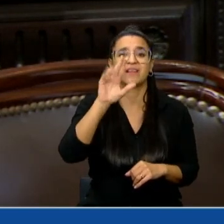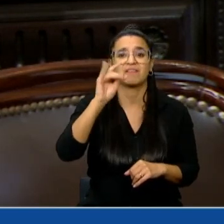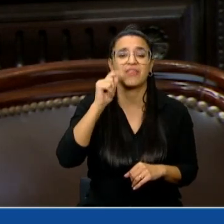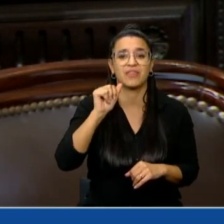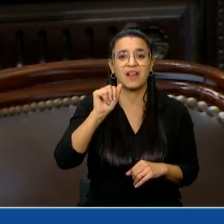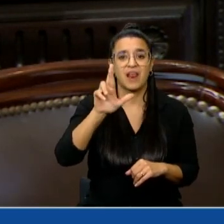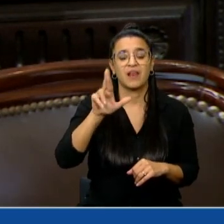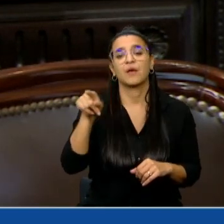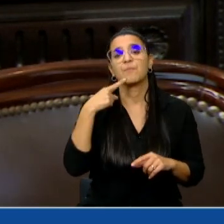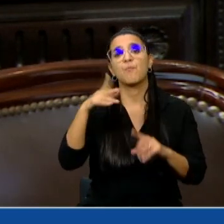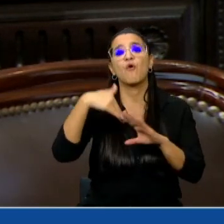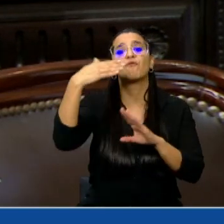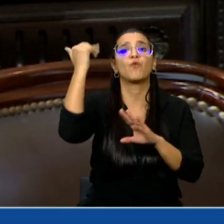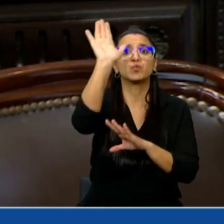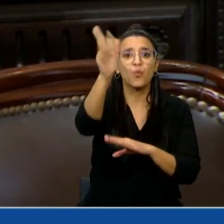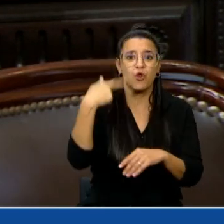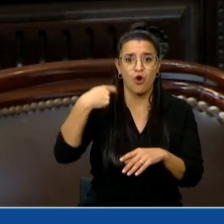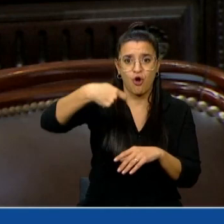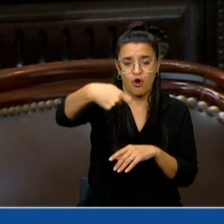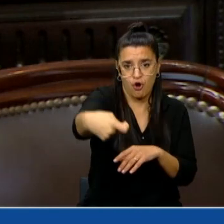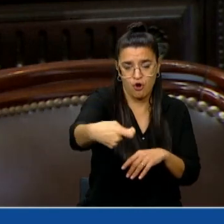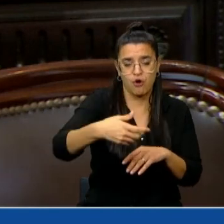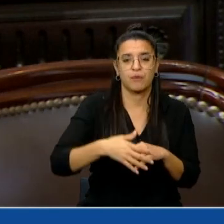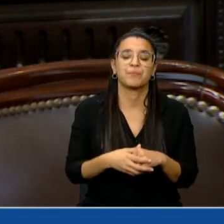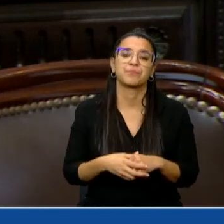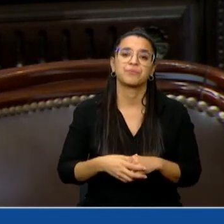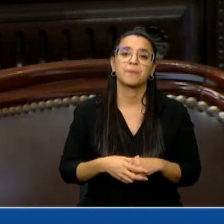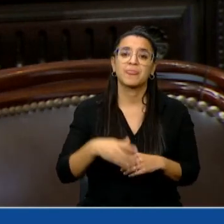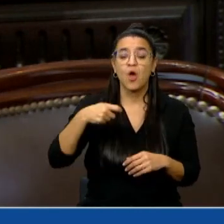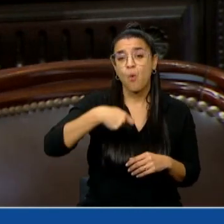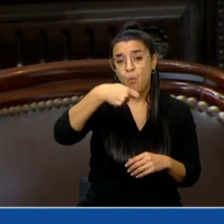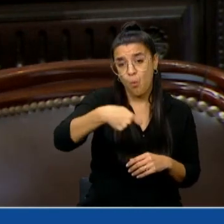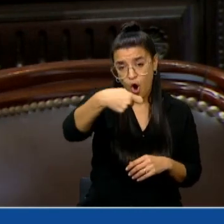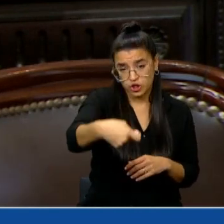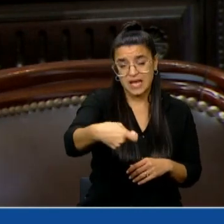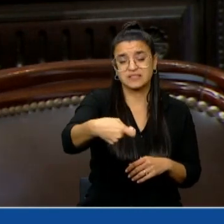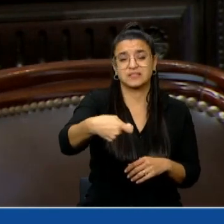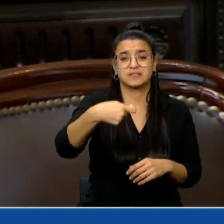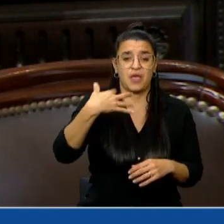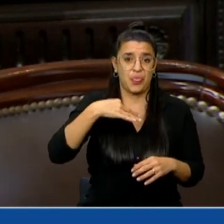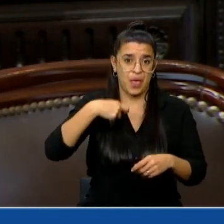la reemplace en futuro. Las cuotas de amortización,